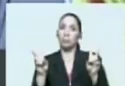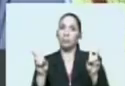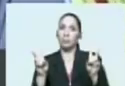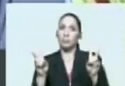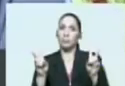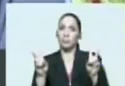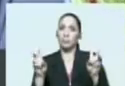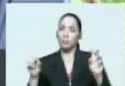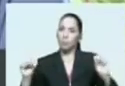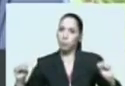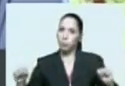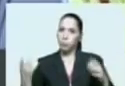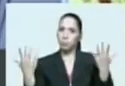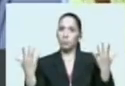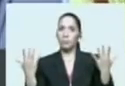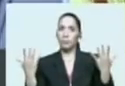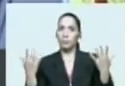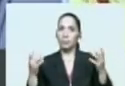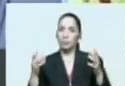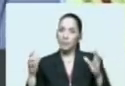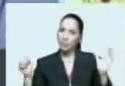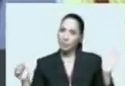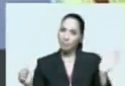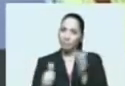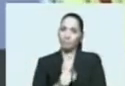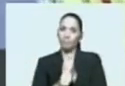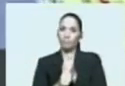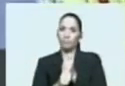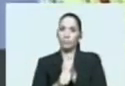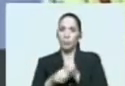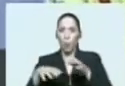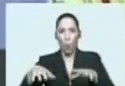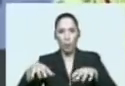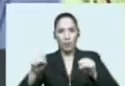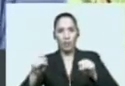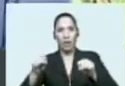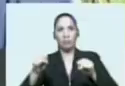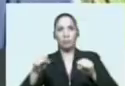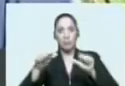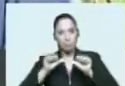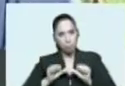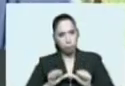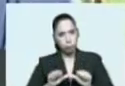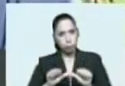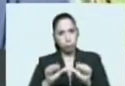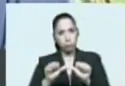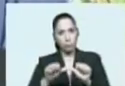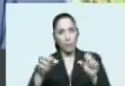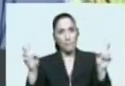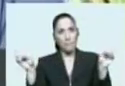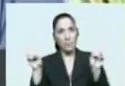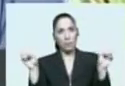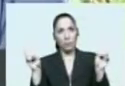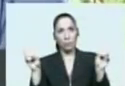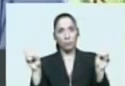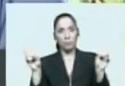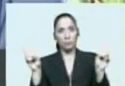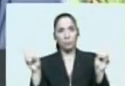y lograr conseguir conquistar y preservar la victoria